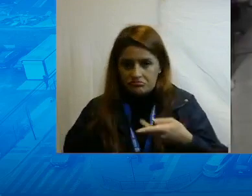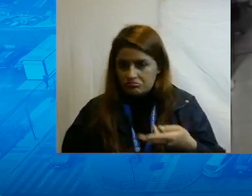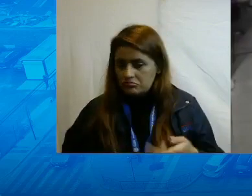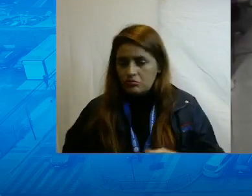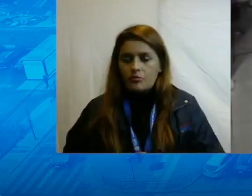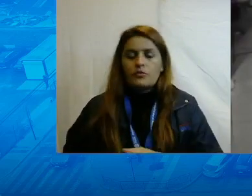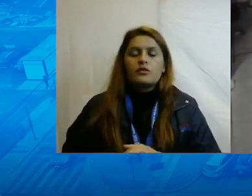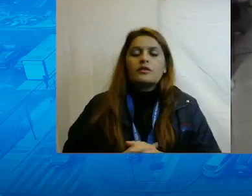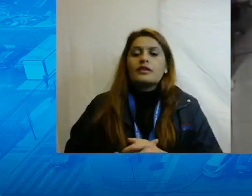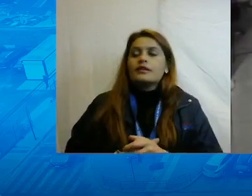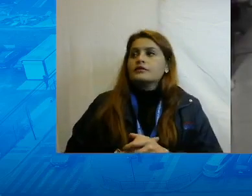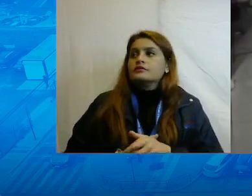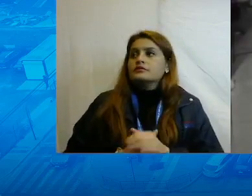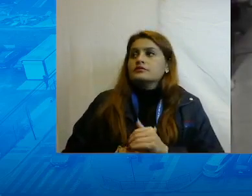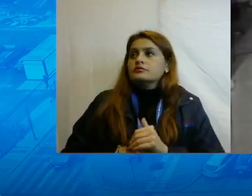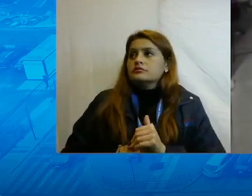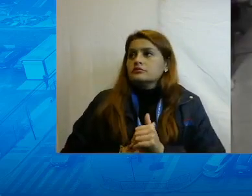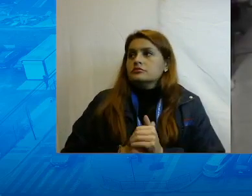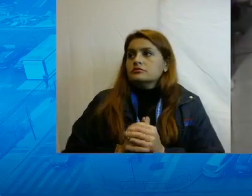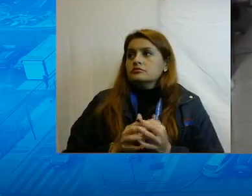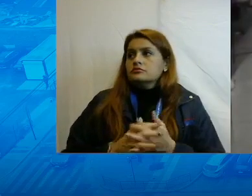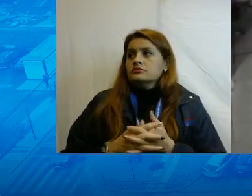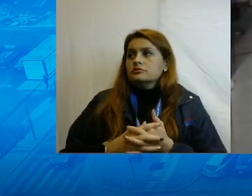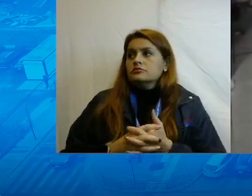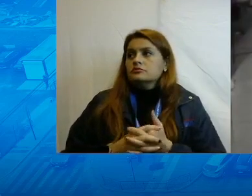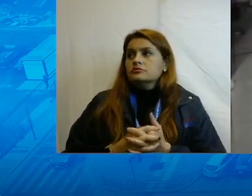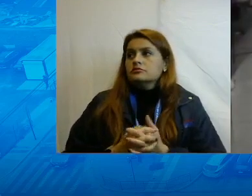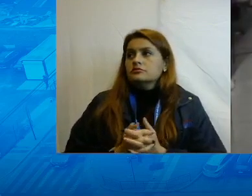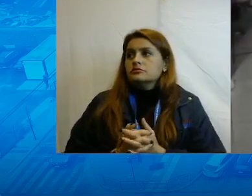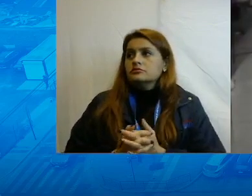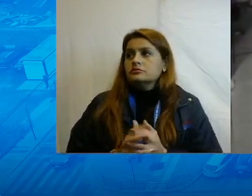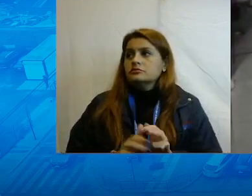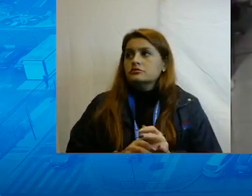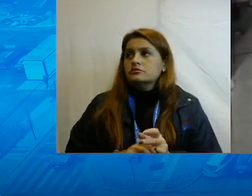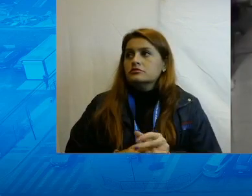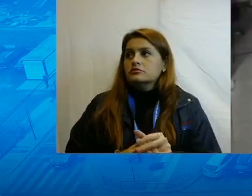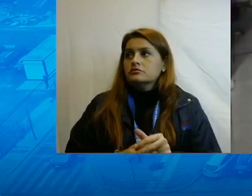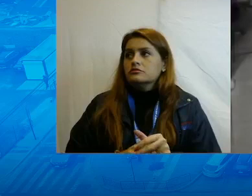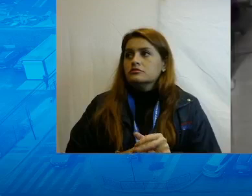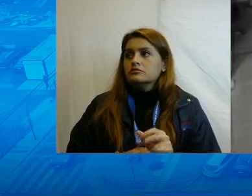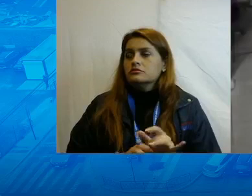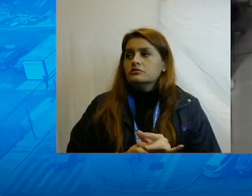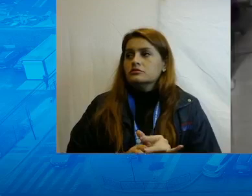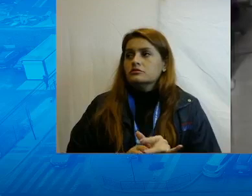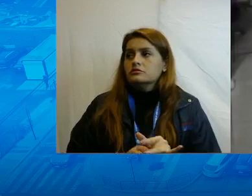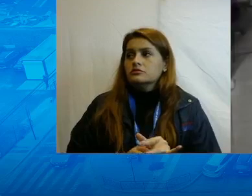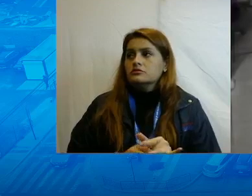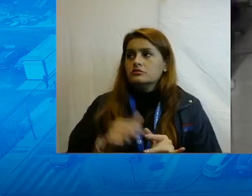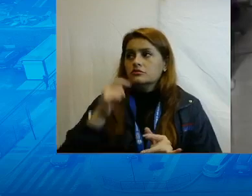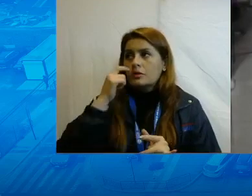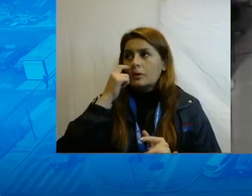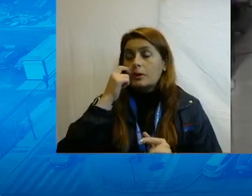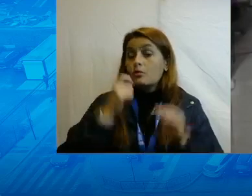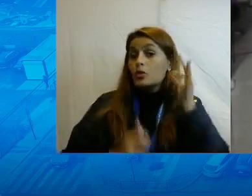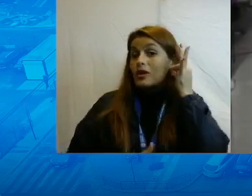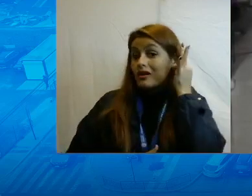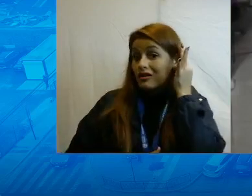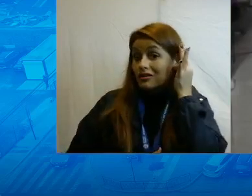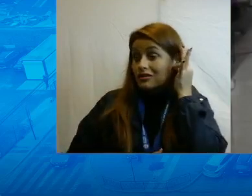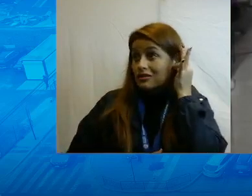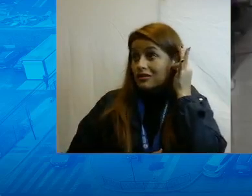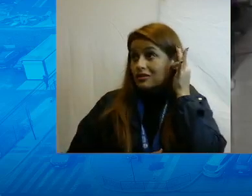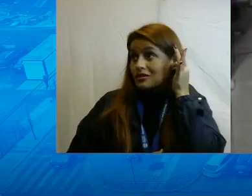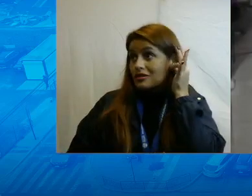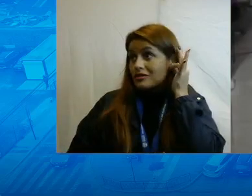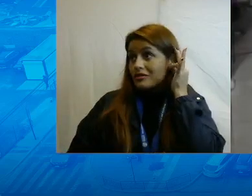tratamiento inyectable. Ya, Y en el caso de la señora, llegó